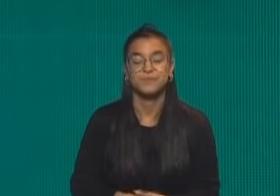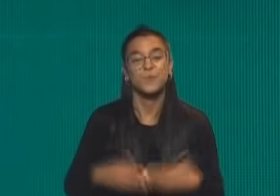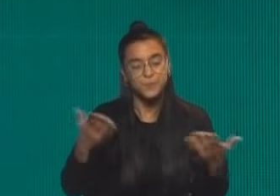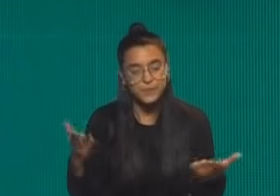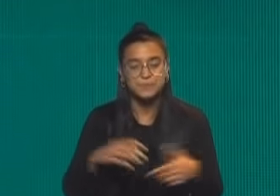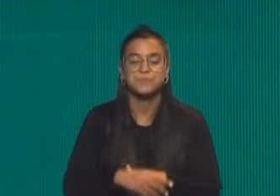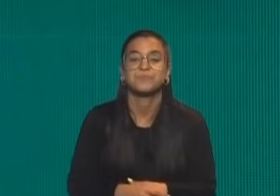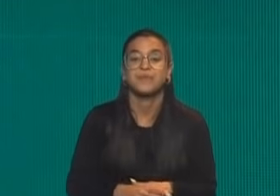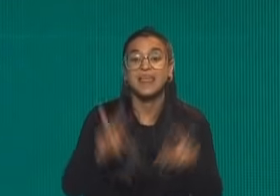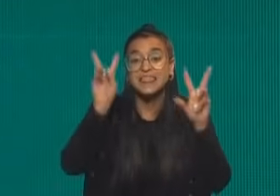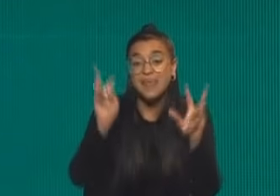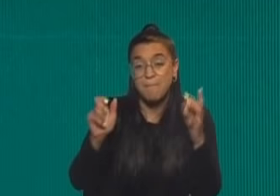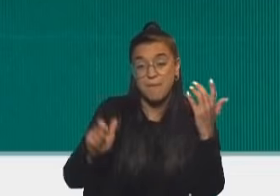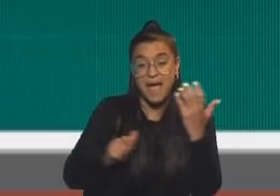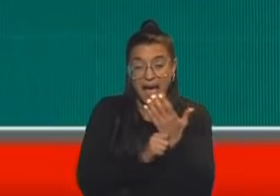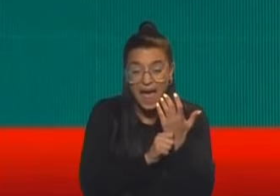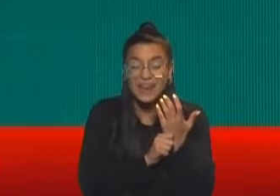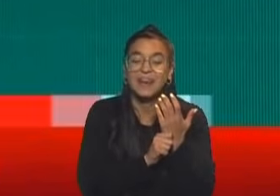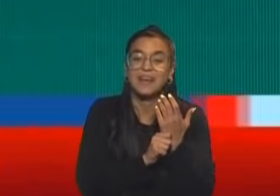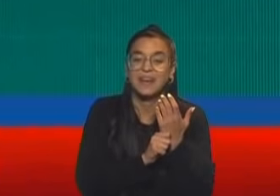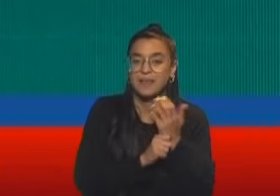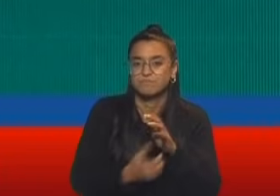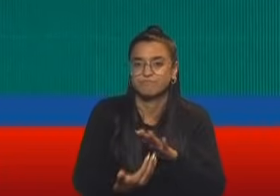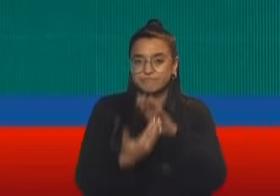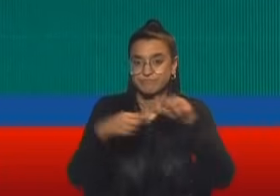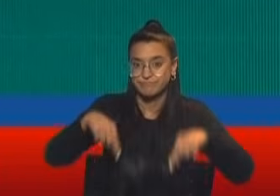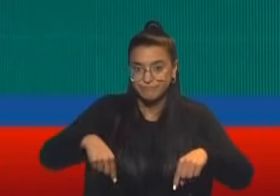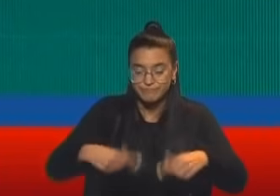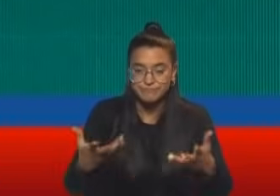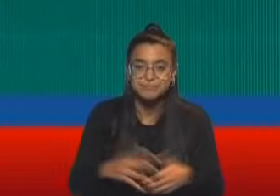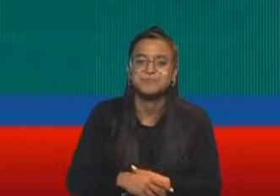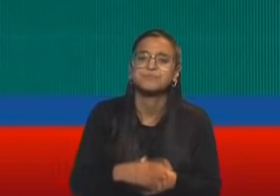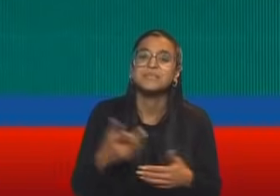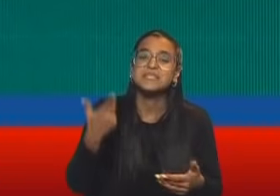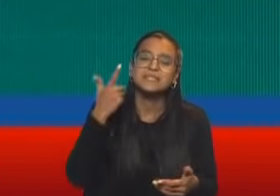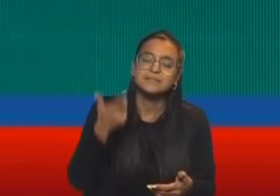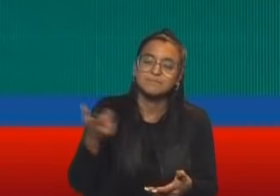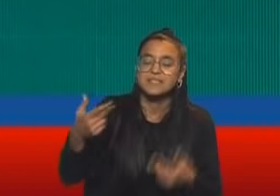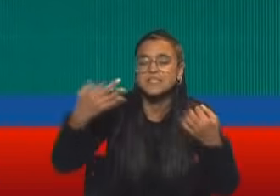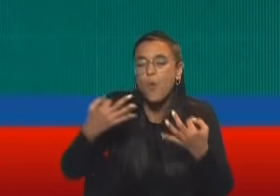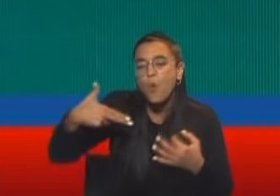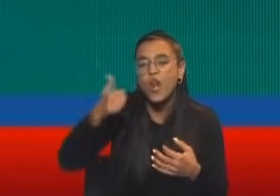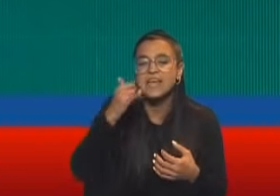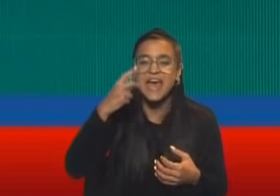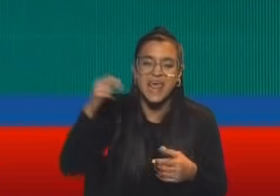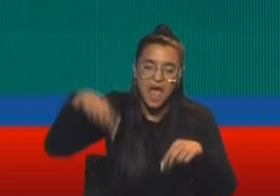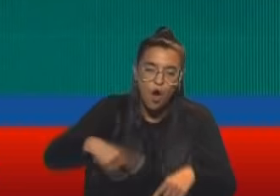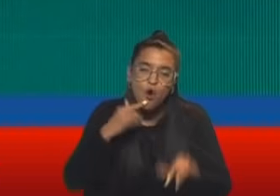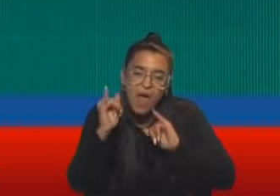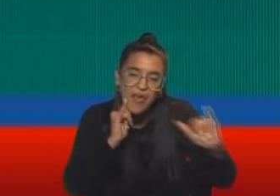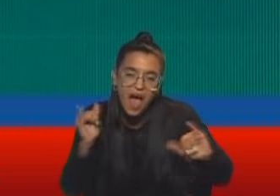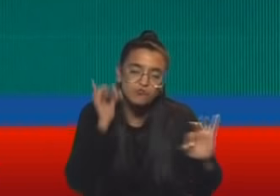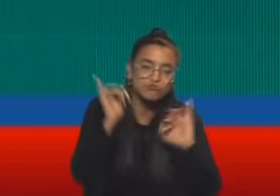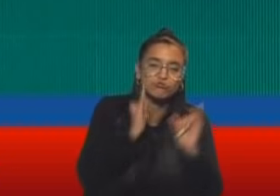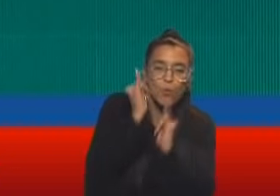Bueno, el tema de la carne en el centro de la escena, si recapitulamos, y Nazarena seguramente ahora nos va a ofrecer mayores datos para